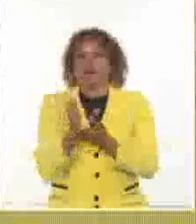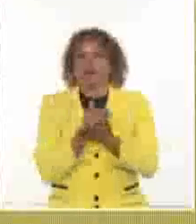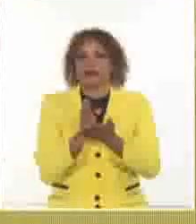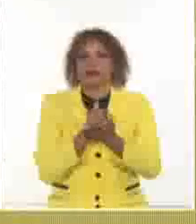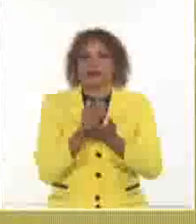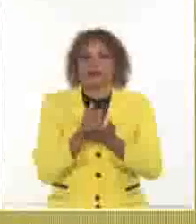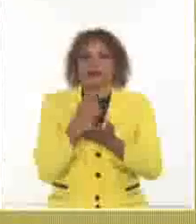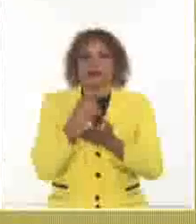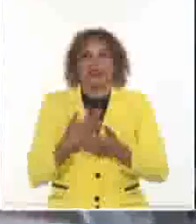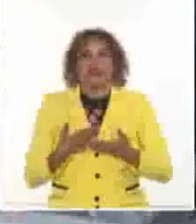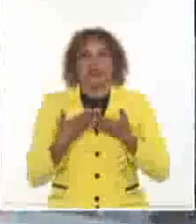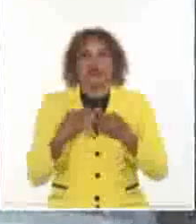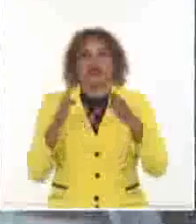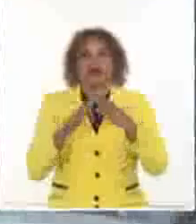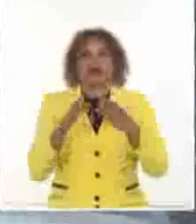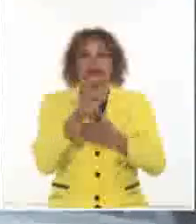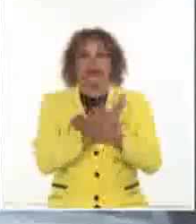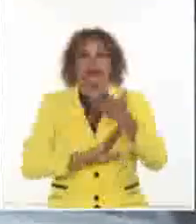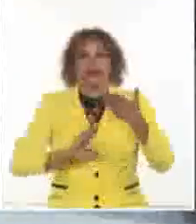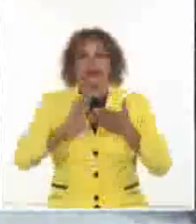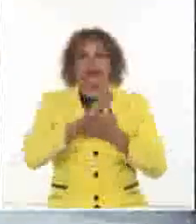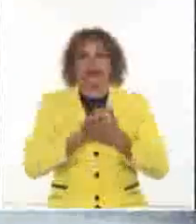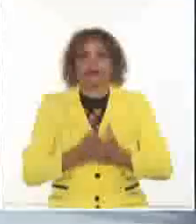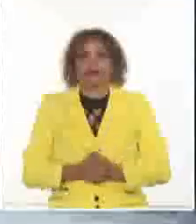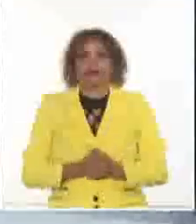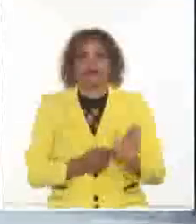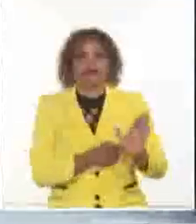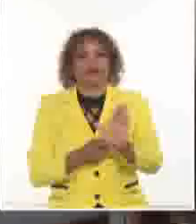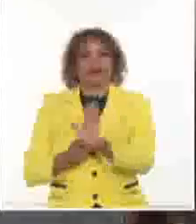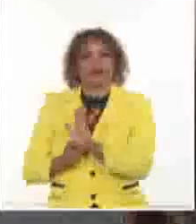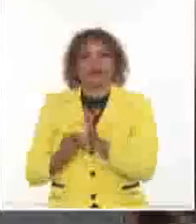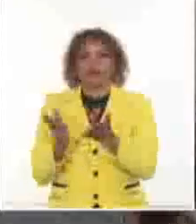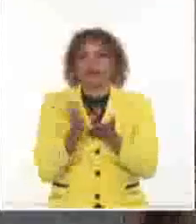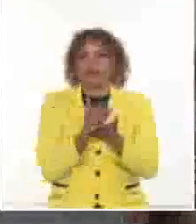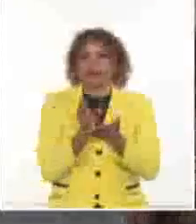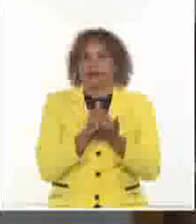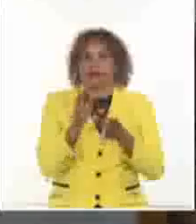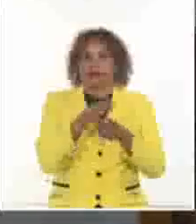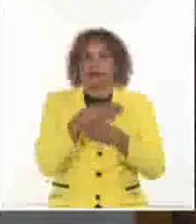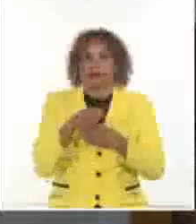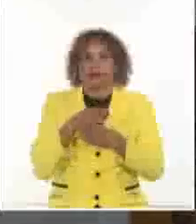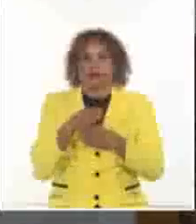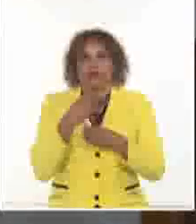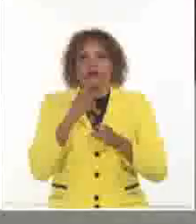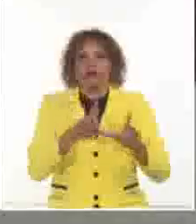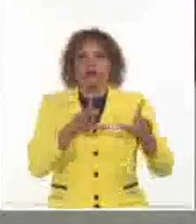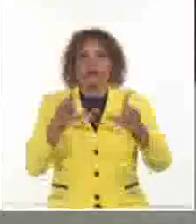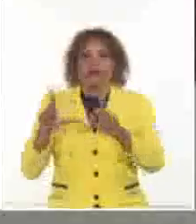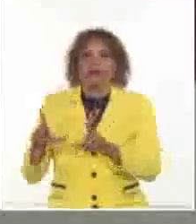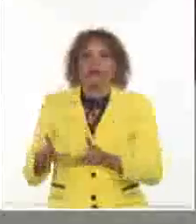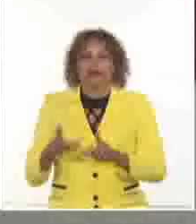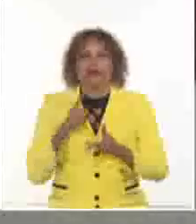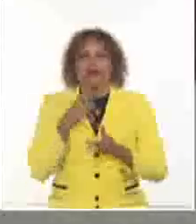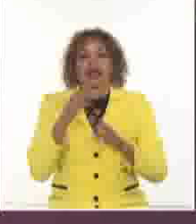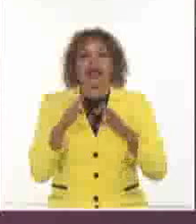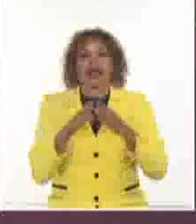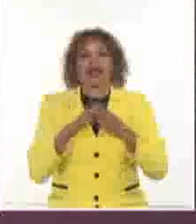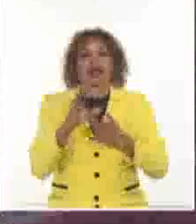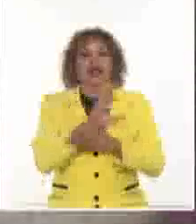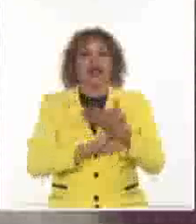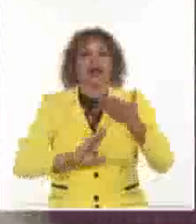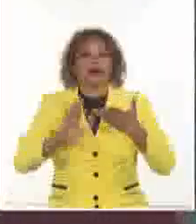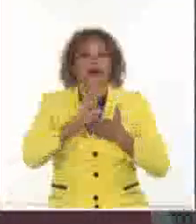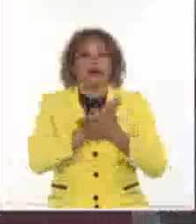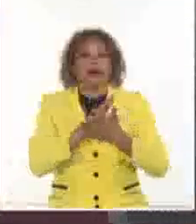de las Américas. La muestra es una especie de itinerario, de homenaje, un esbozo de la huella de Casa de las Américas que atesora